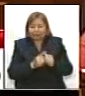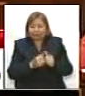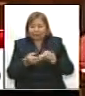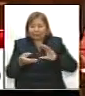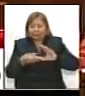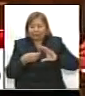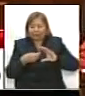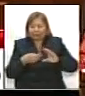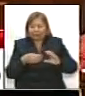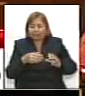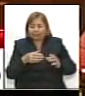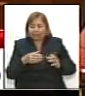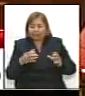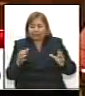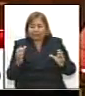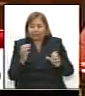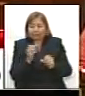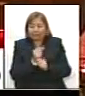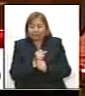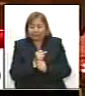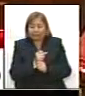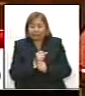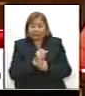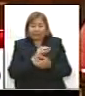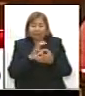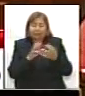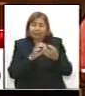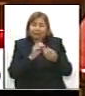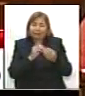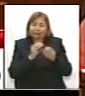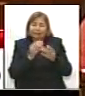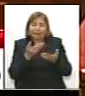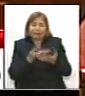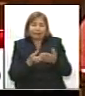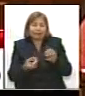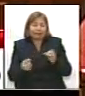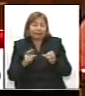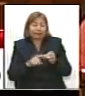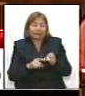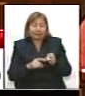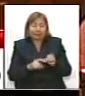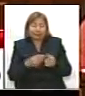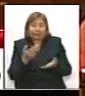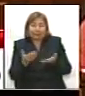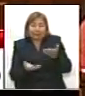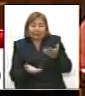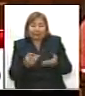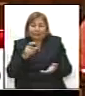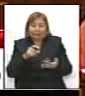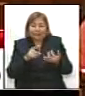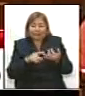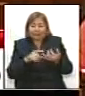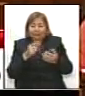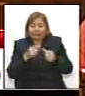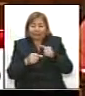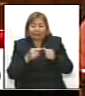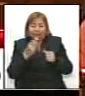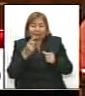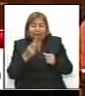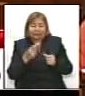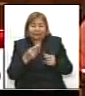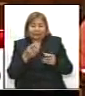corrupción. Al reducirlo a delitos complejos, solamente se incorporan delitos que requieren un número alto